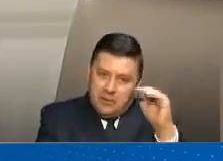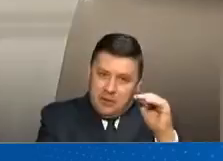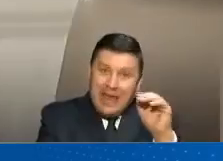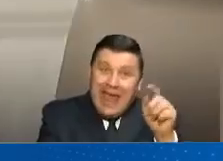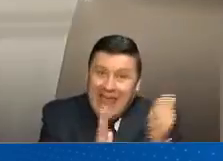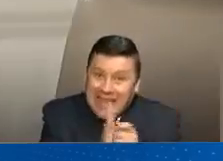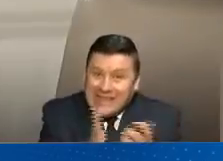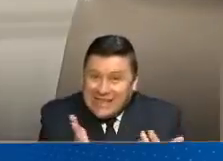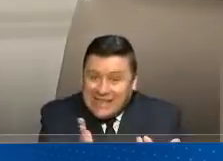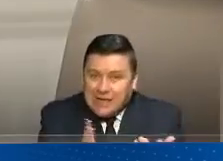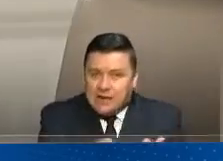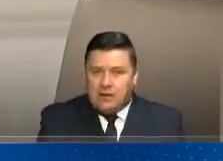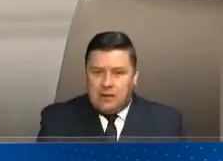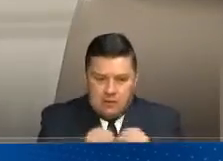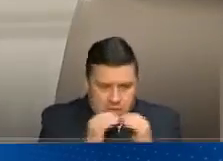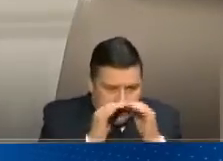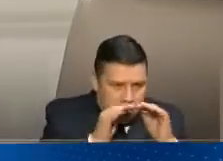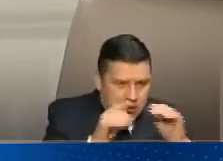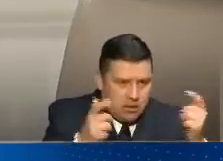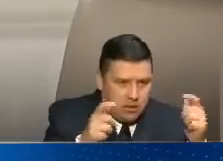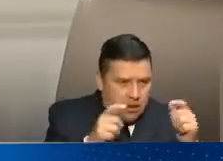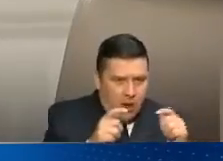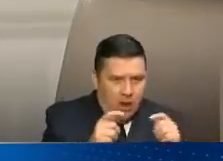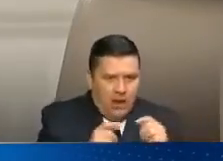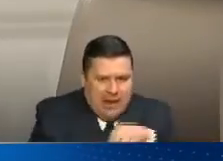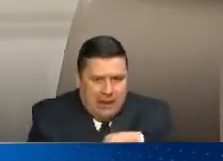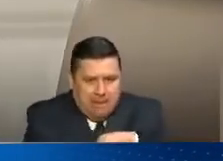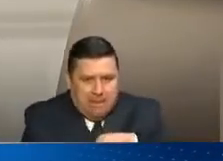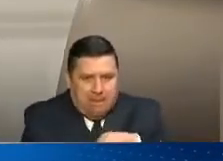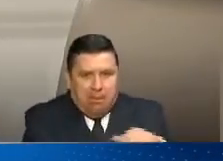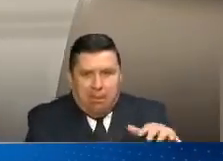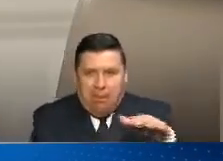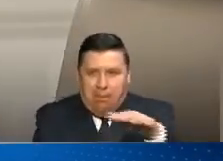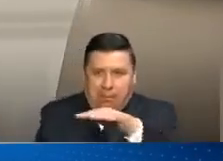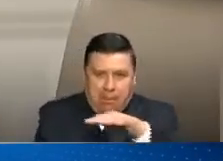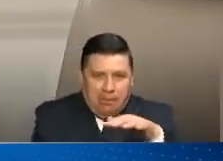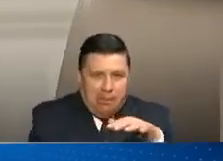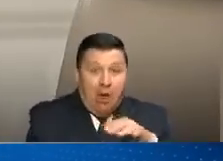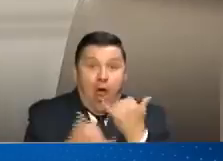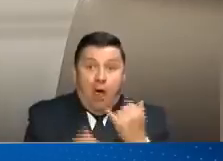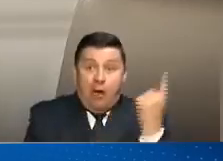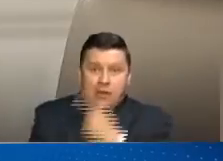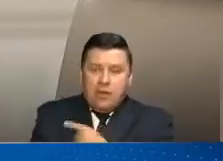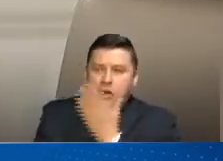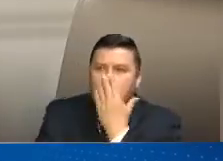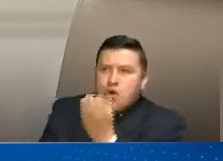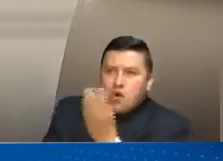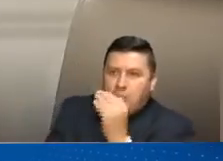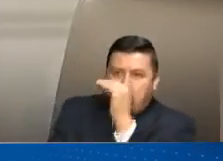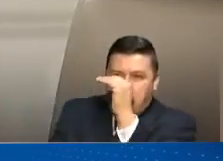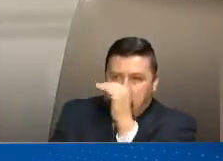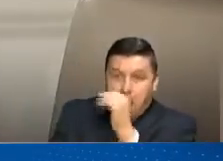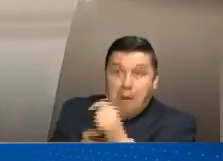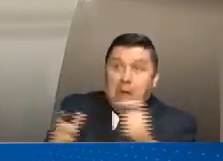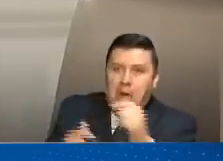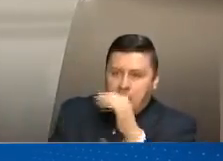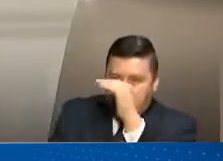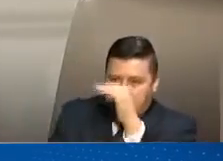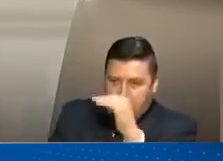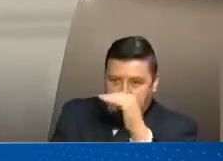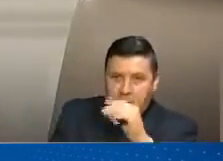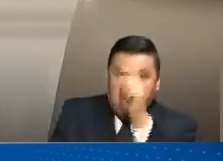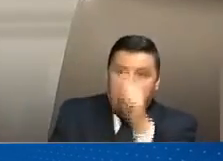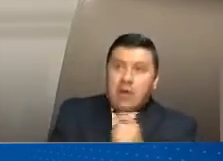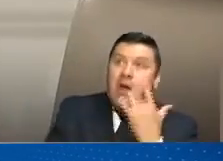basa que la transmisión disminuya. Por eso hoy en día tenemos menos casos, menos sospechosos, menos